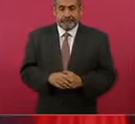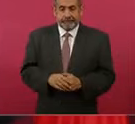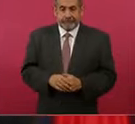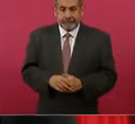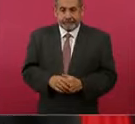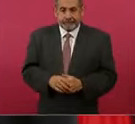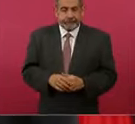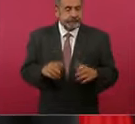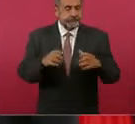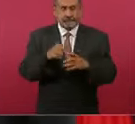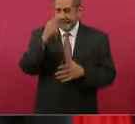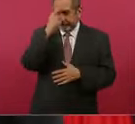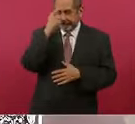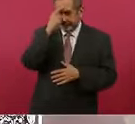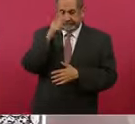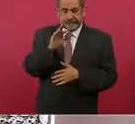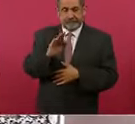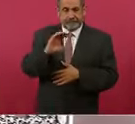la mentalidad de Felipe Calderón